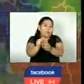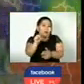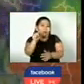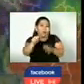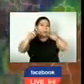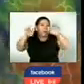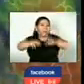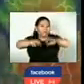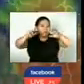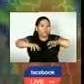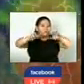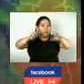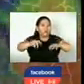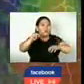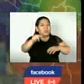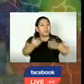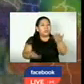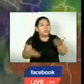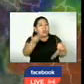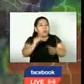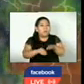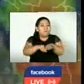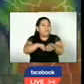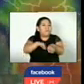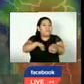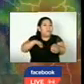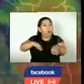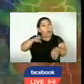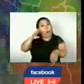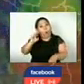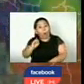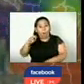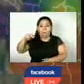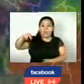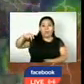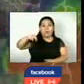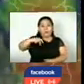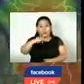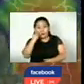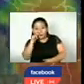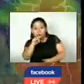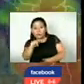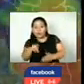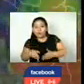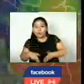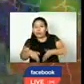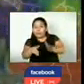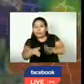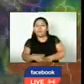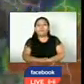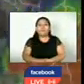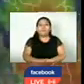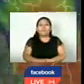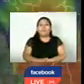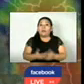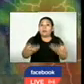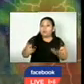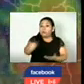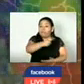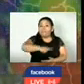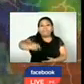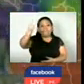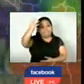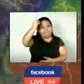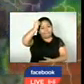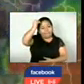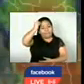precipitaciones que dificulten el tráfico y también el paso peatonal debido al colapso de la red de drenaje así que a tomar en